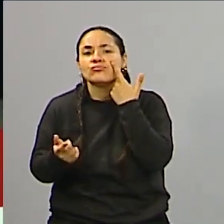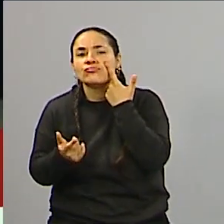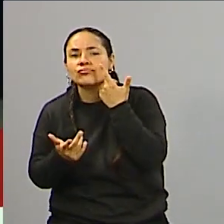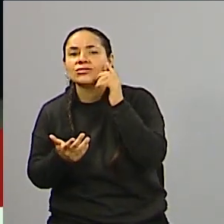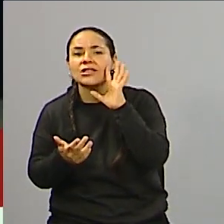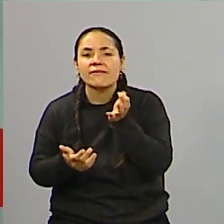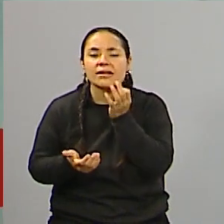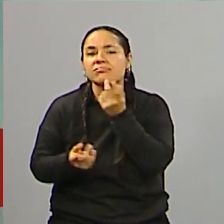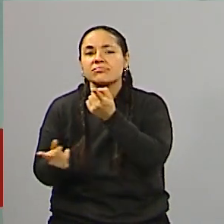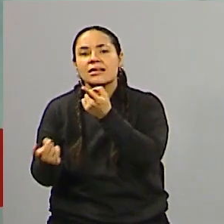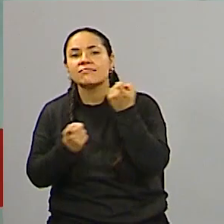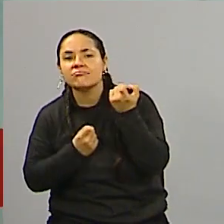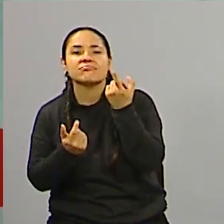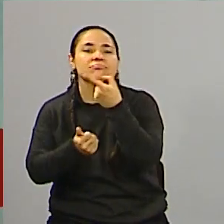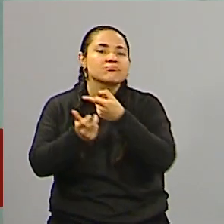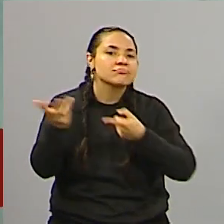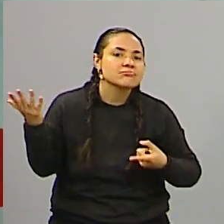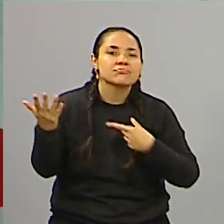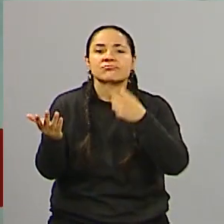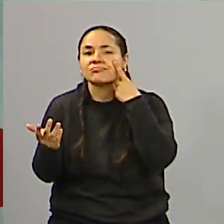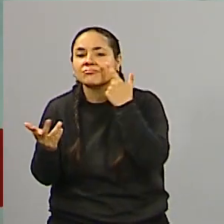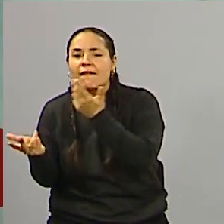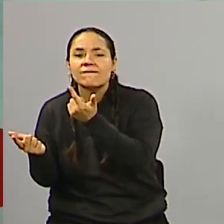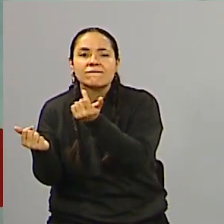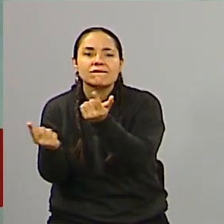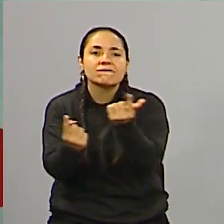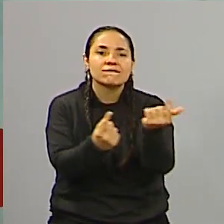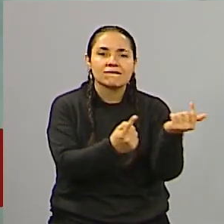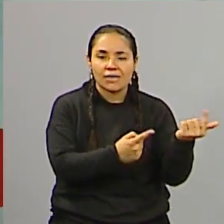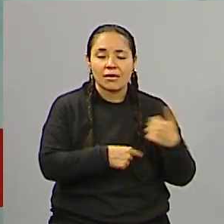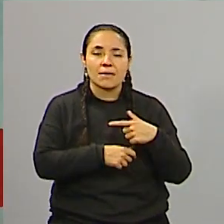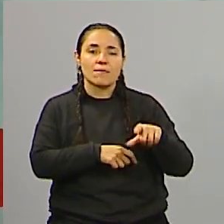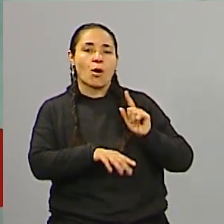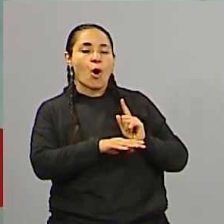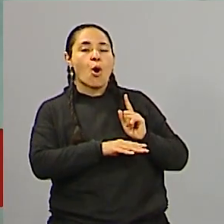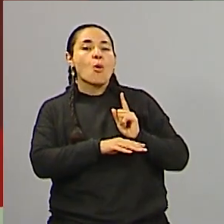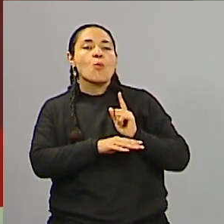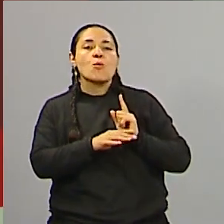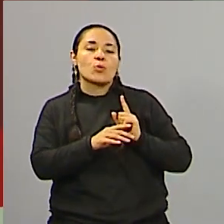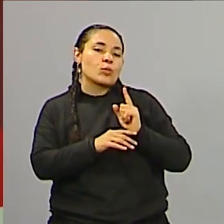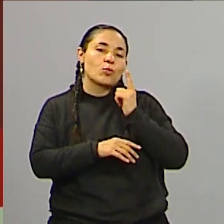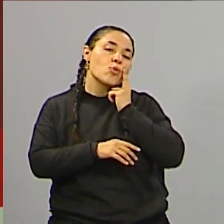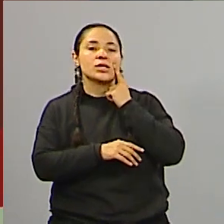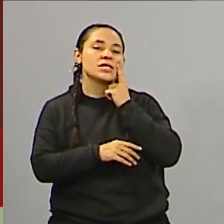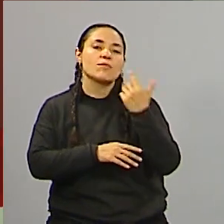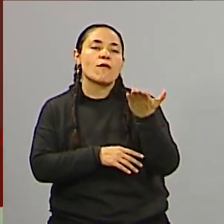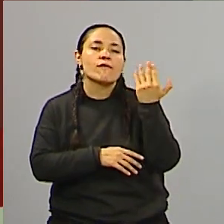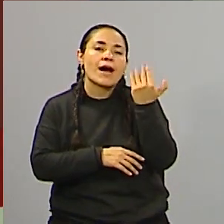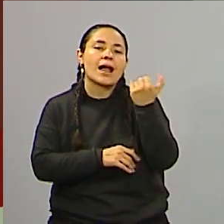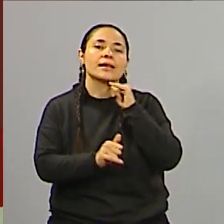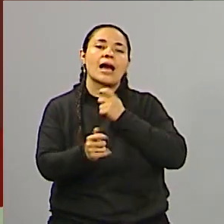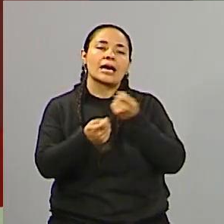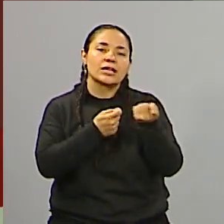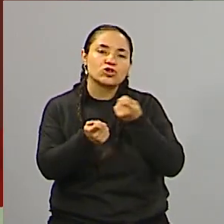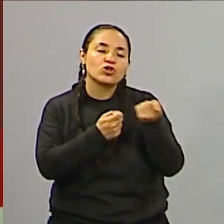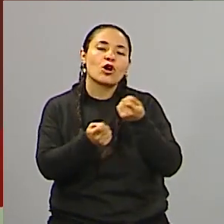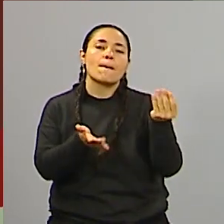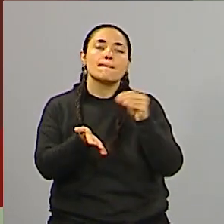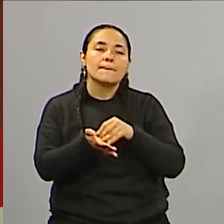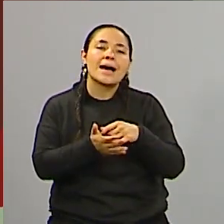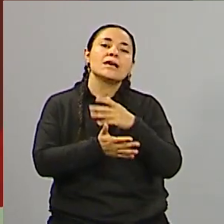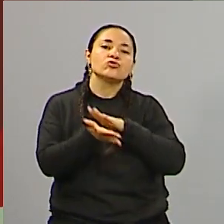vecinos, en este caso de la ciudad de Mendoza, y conocer por ahí las necesidades y aquello que todavía no se brinda a